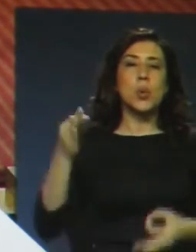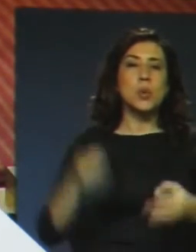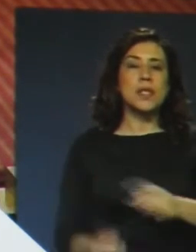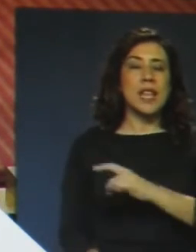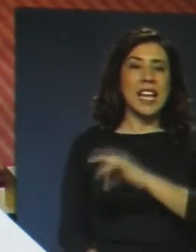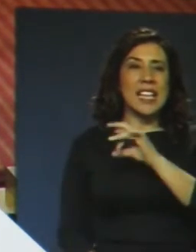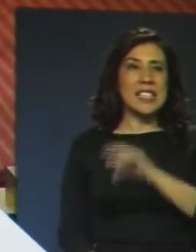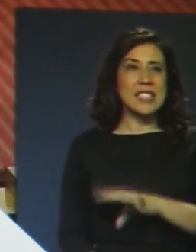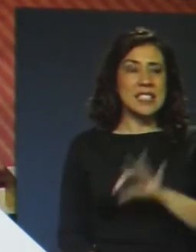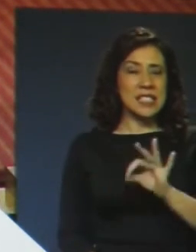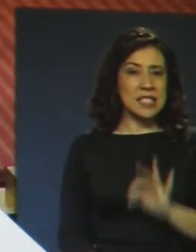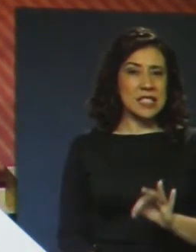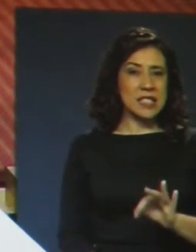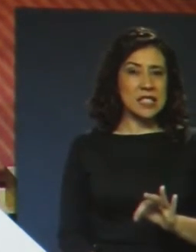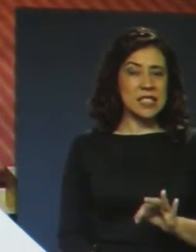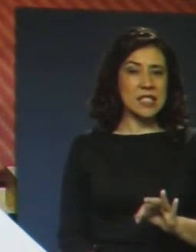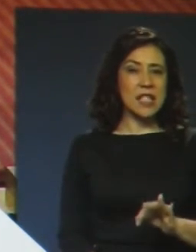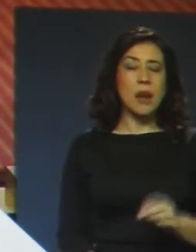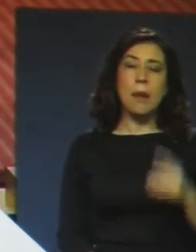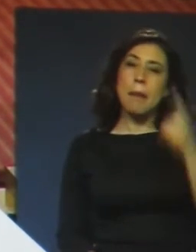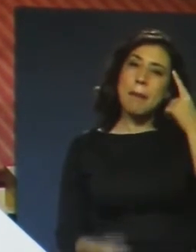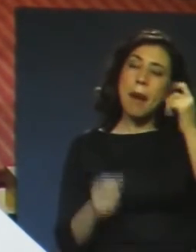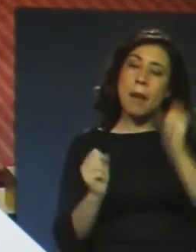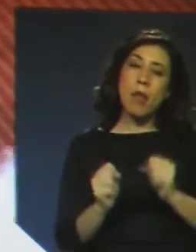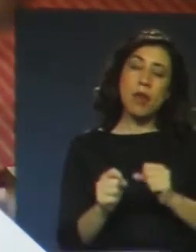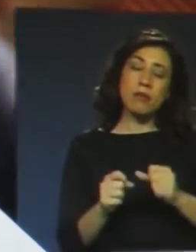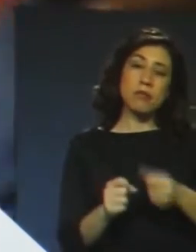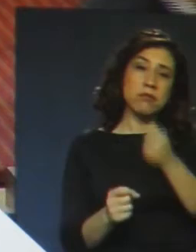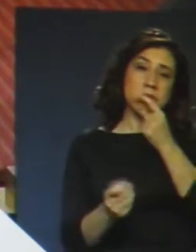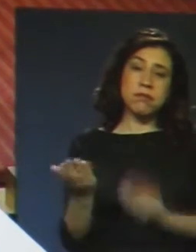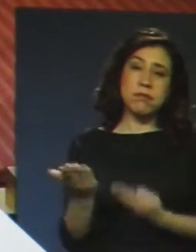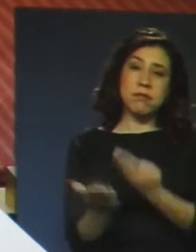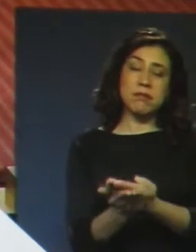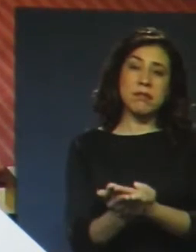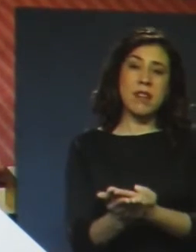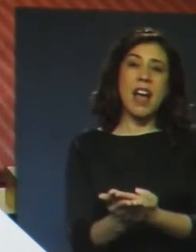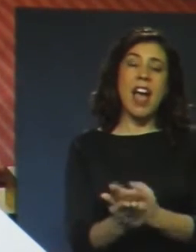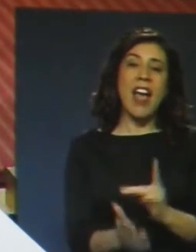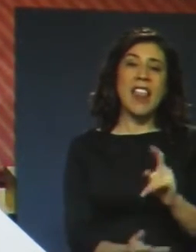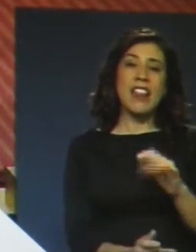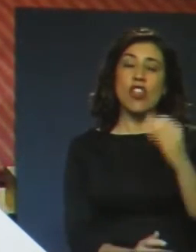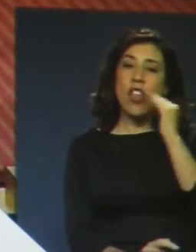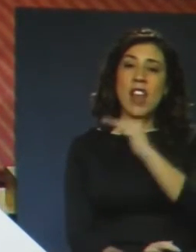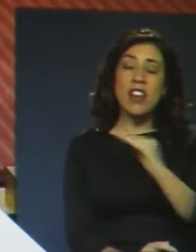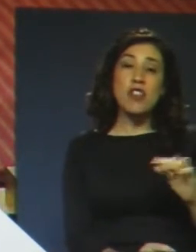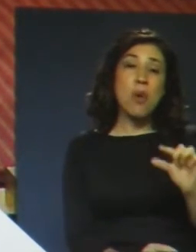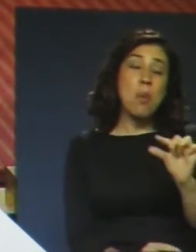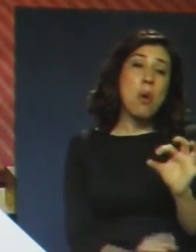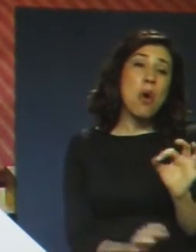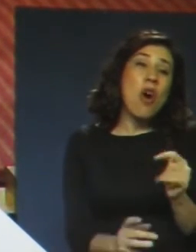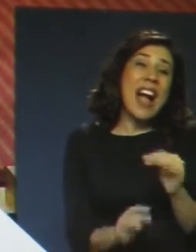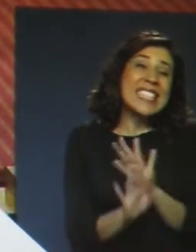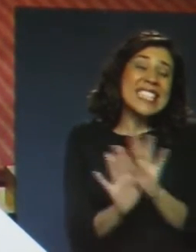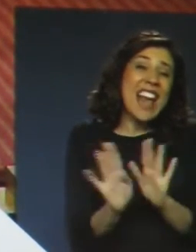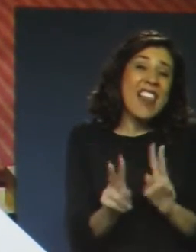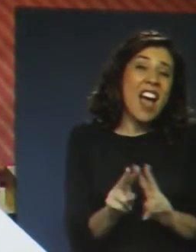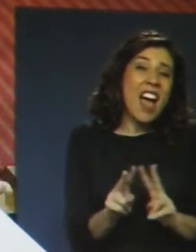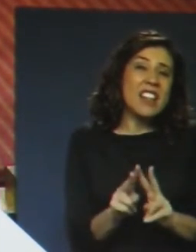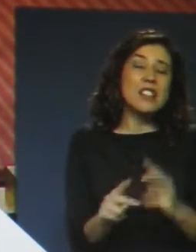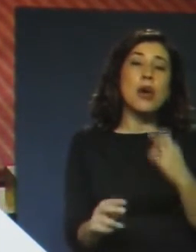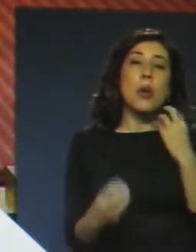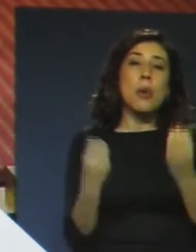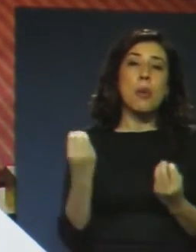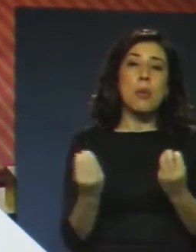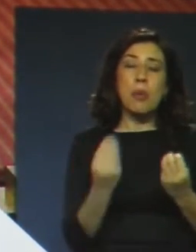la legitimación activa para poder perseguir estos delitos contra la infancia, poco o casi nada hacen, y porque